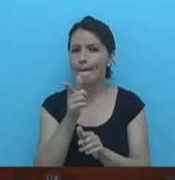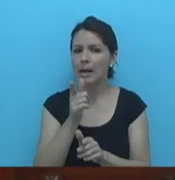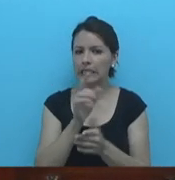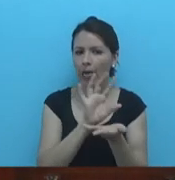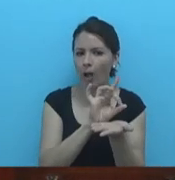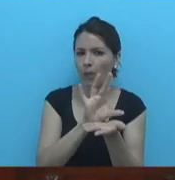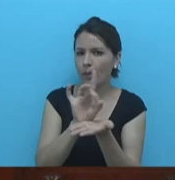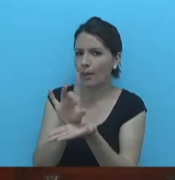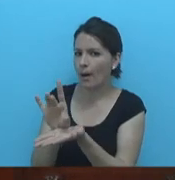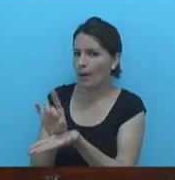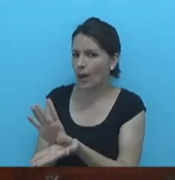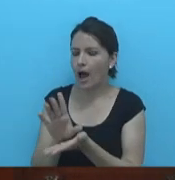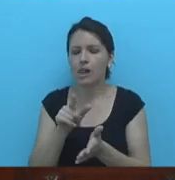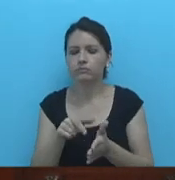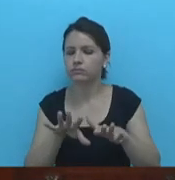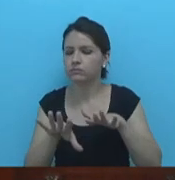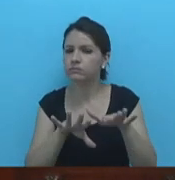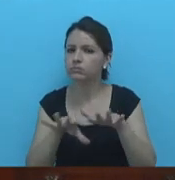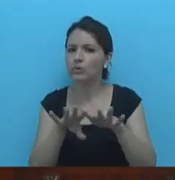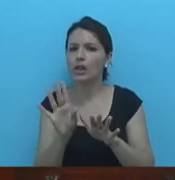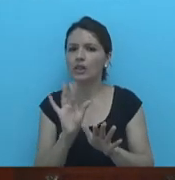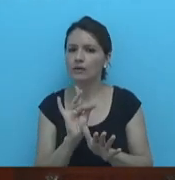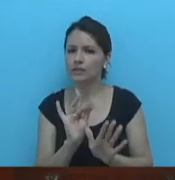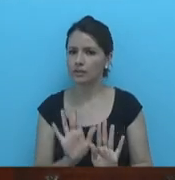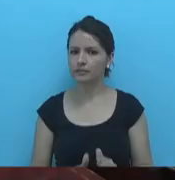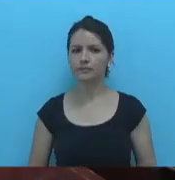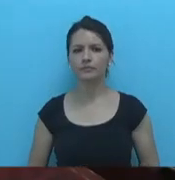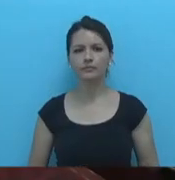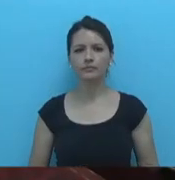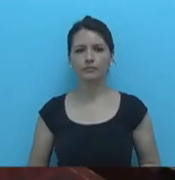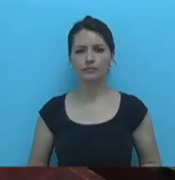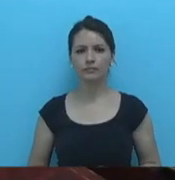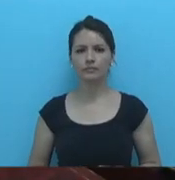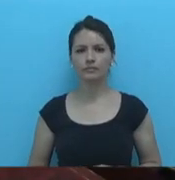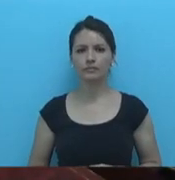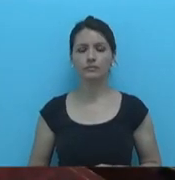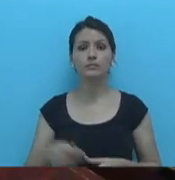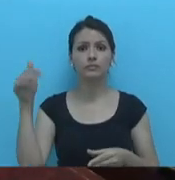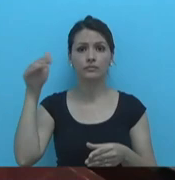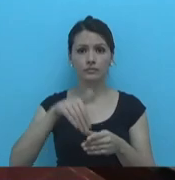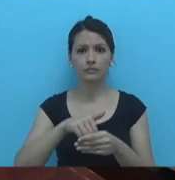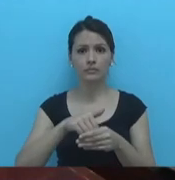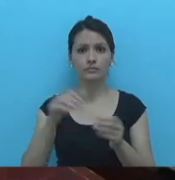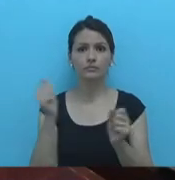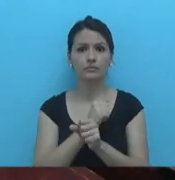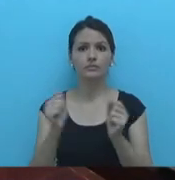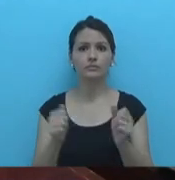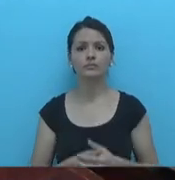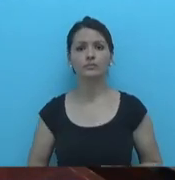del territorio santafesino, sino de todo el país. A votación el tratamiento sobre tablas, aprobado. A votación el proyecto,